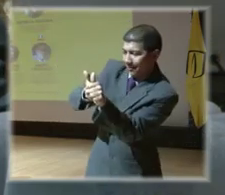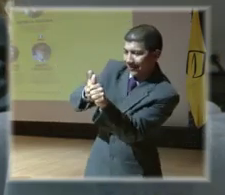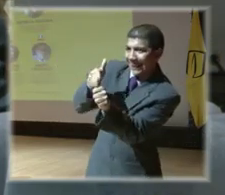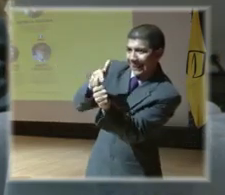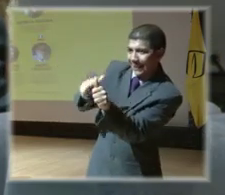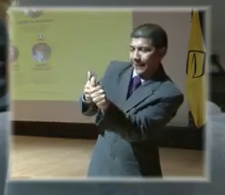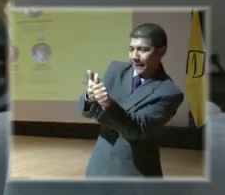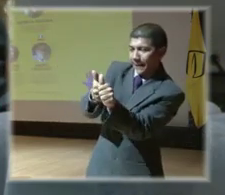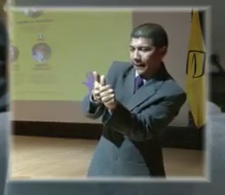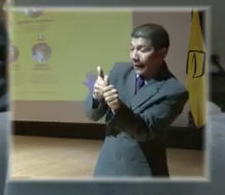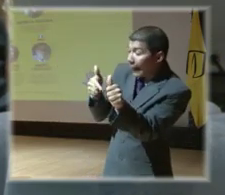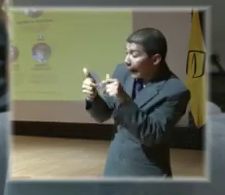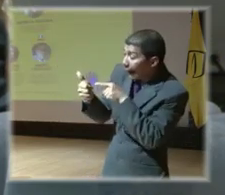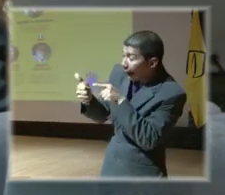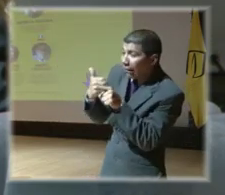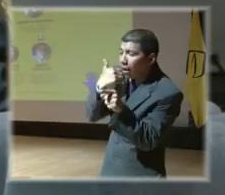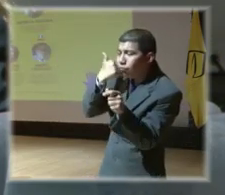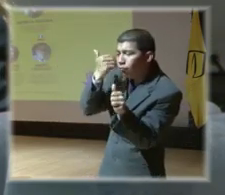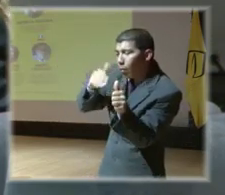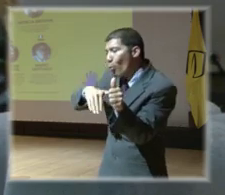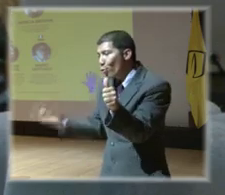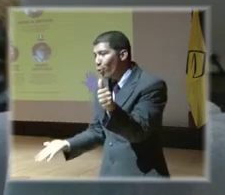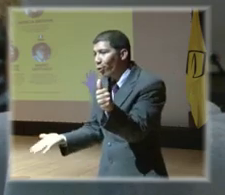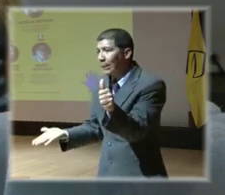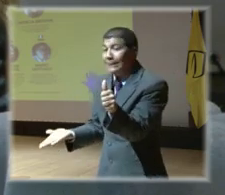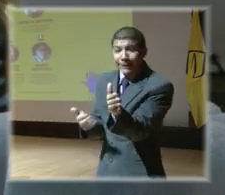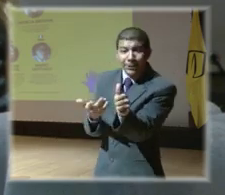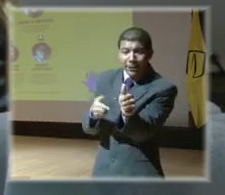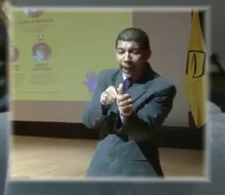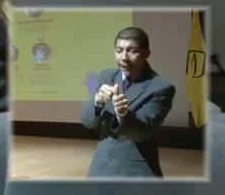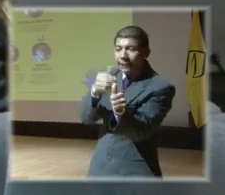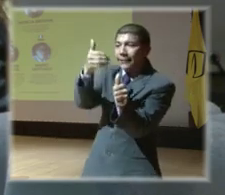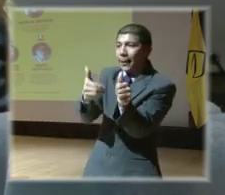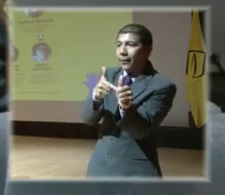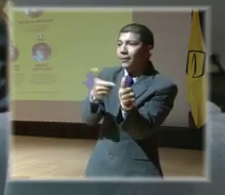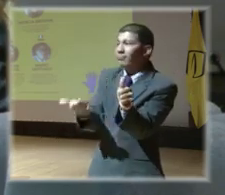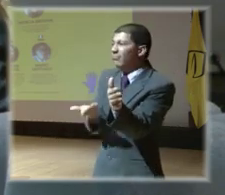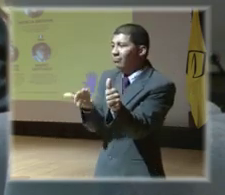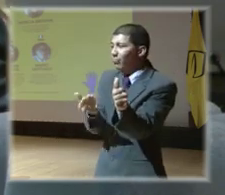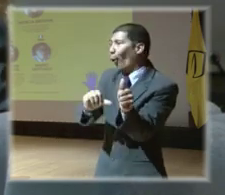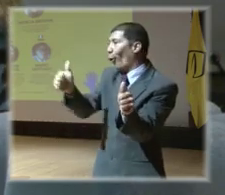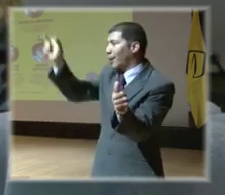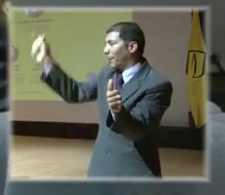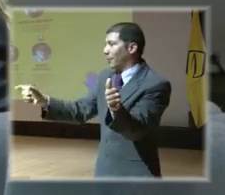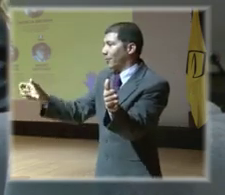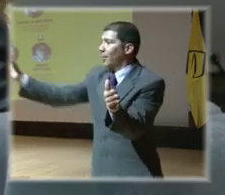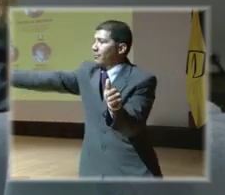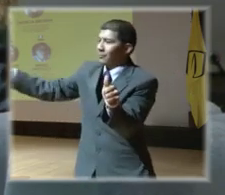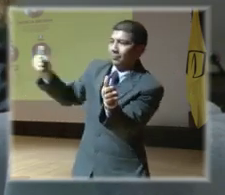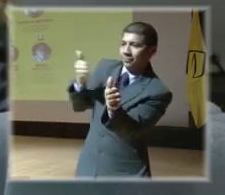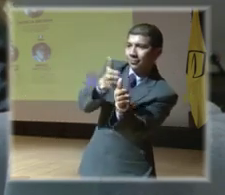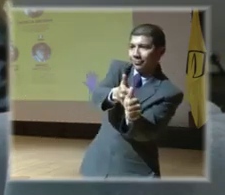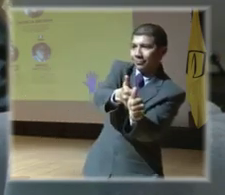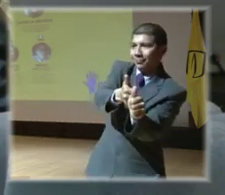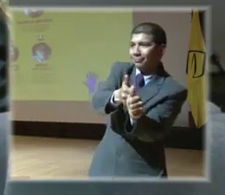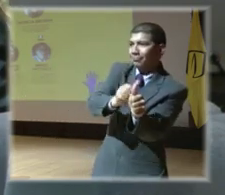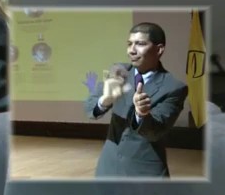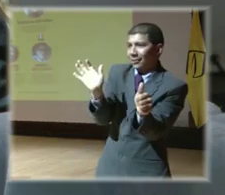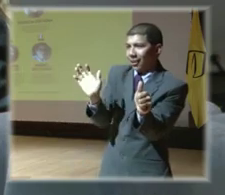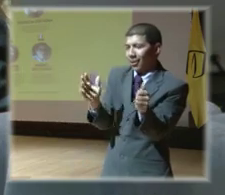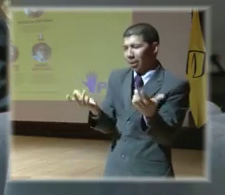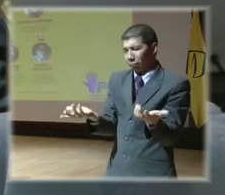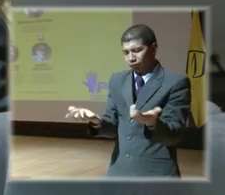Es decir, eso sería lo que sucedería. Bueno, el sistema de apoyo permite otra cosa. Permite, primero, que no sea una sola persona.